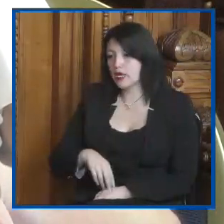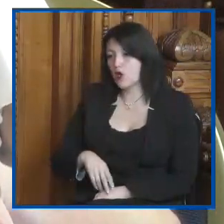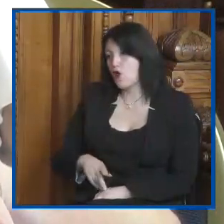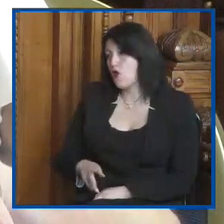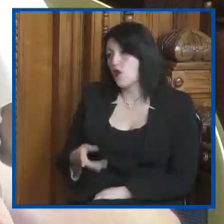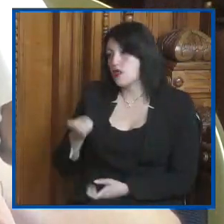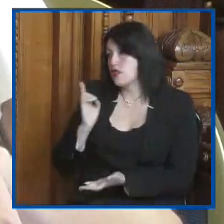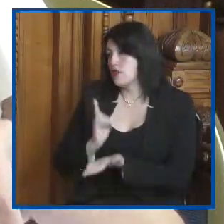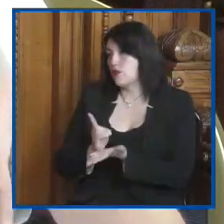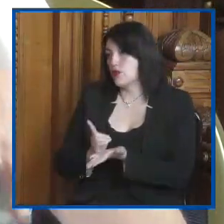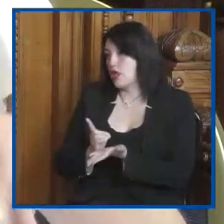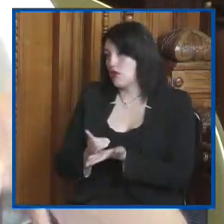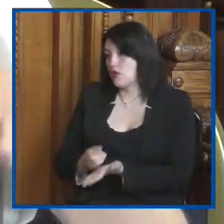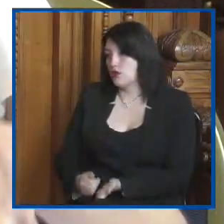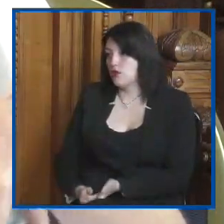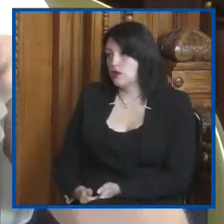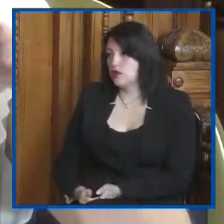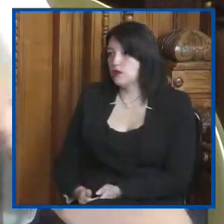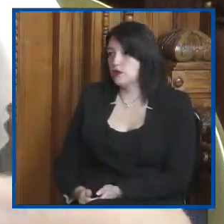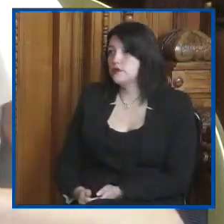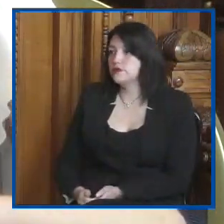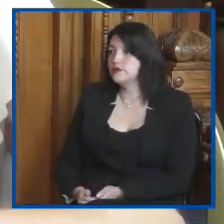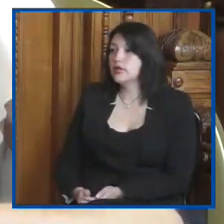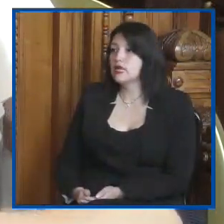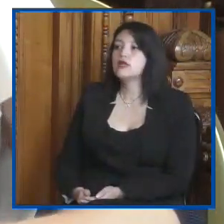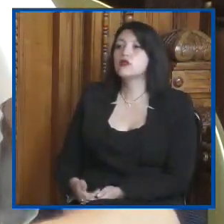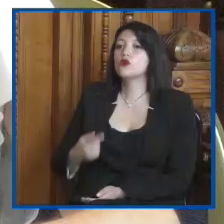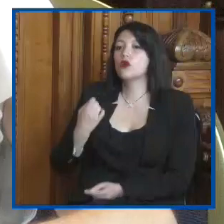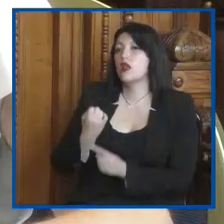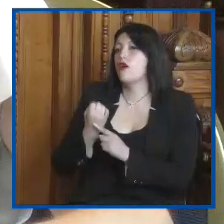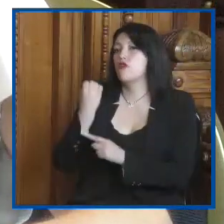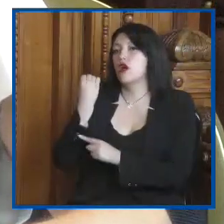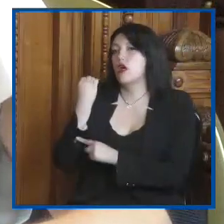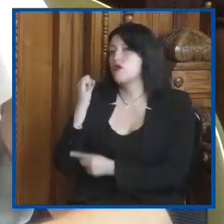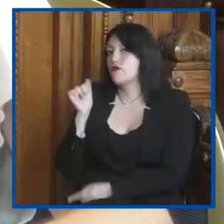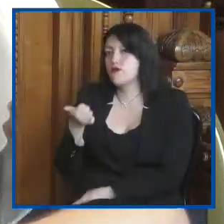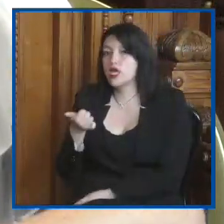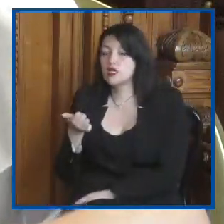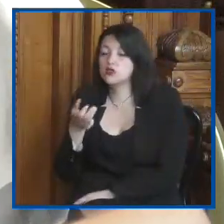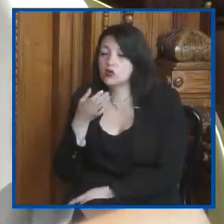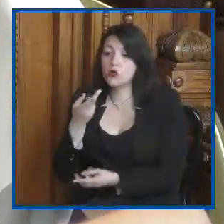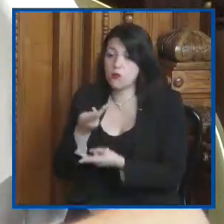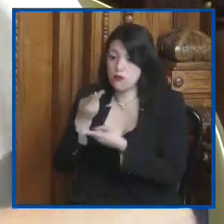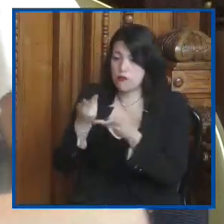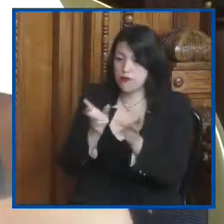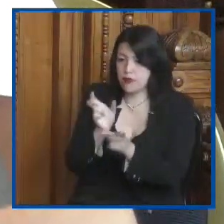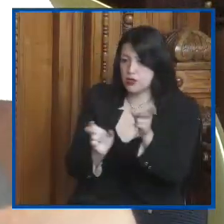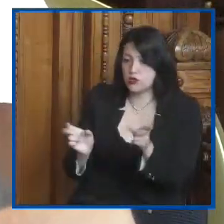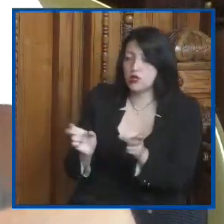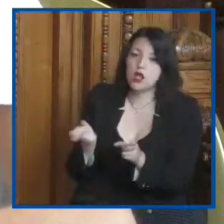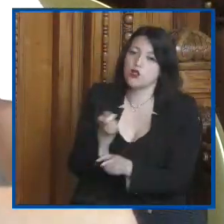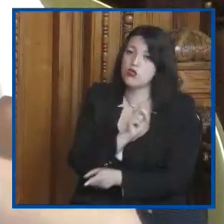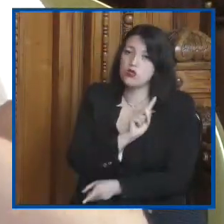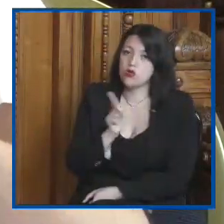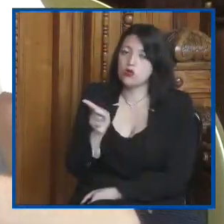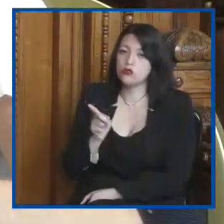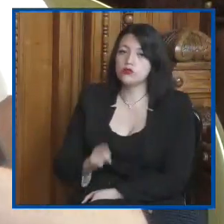imputados o víctimas y demás. O sea, si estoy con abogados, bien, si estoy con público, no.